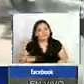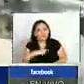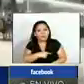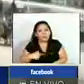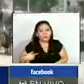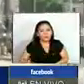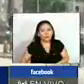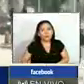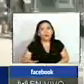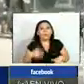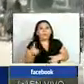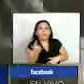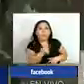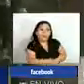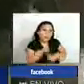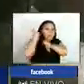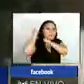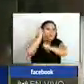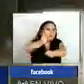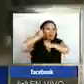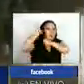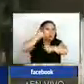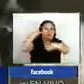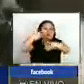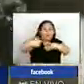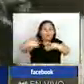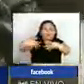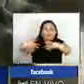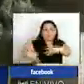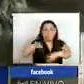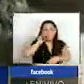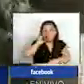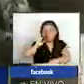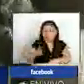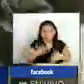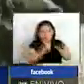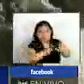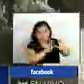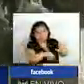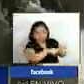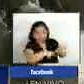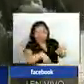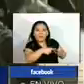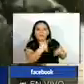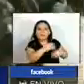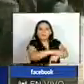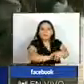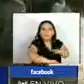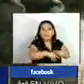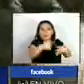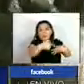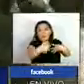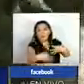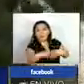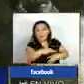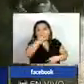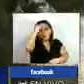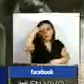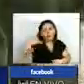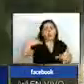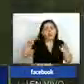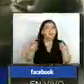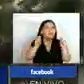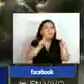manifestarse miles de personas contra la ley. La policía informó que 10 personas fueron arrestadas bajo esta nueva ley, incluyendo una mujer que cargaba un cartel